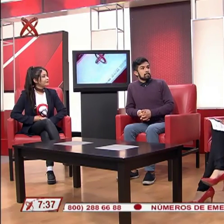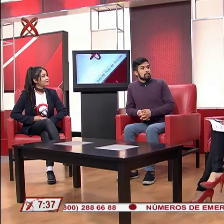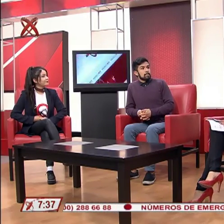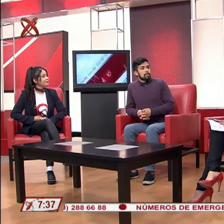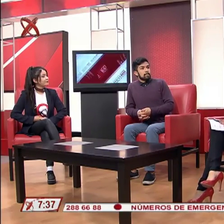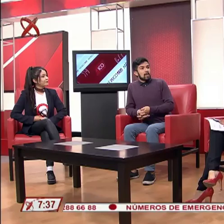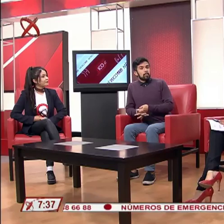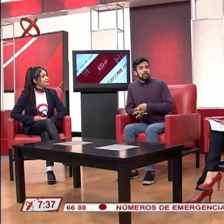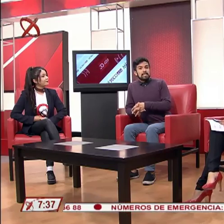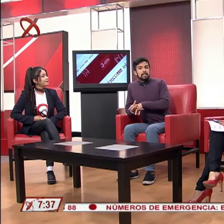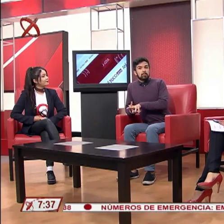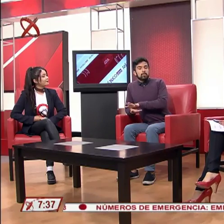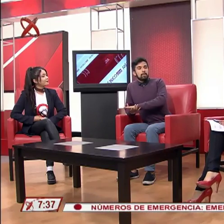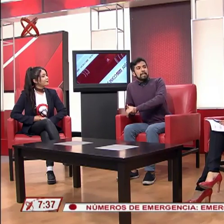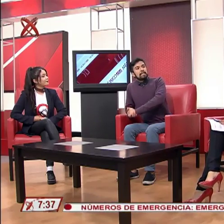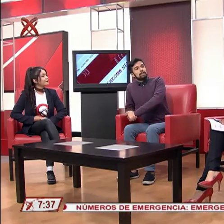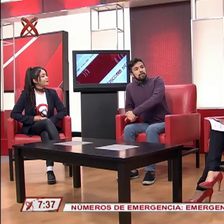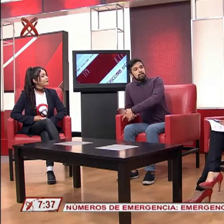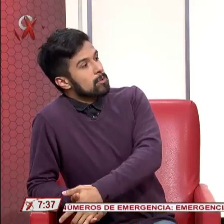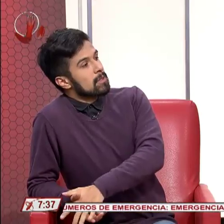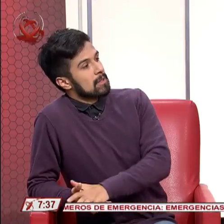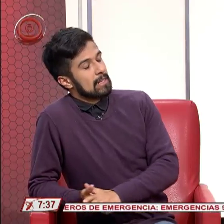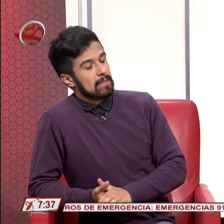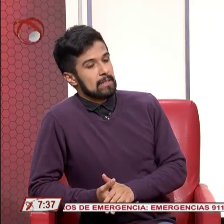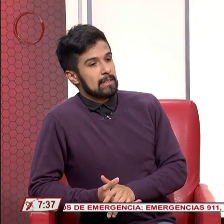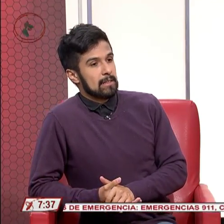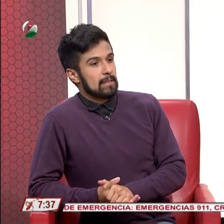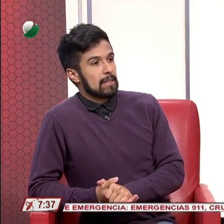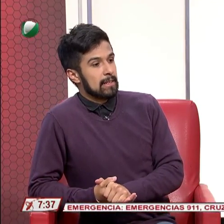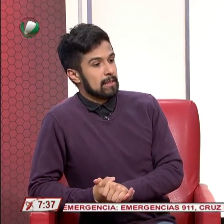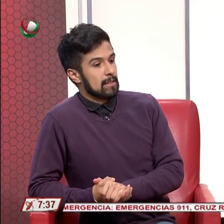llevando ahorita ustedes? Pues tenemos una página de Facebook,